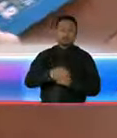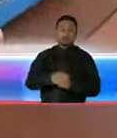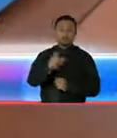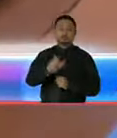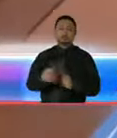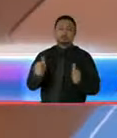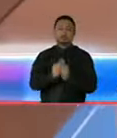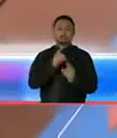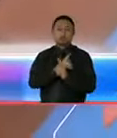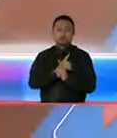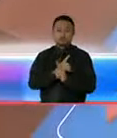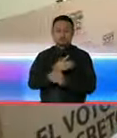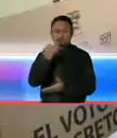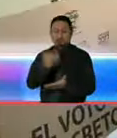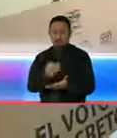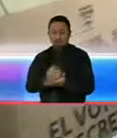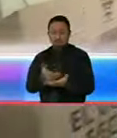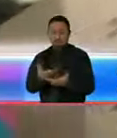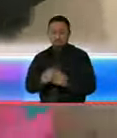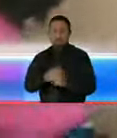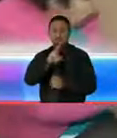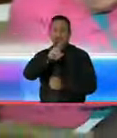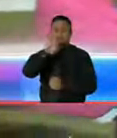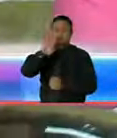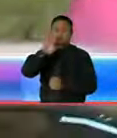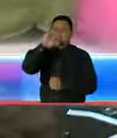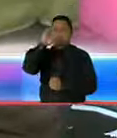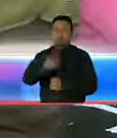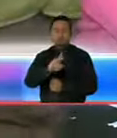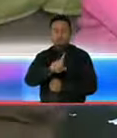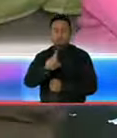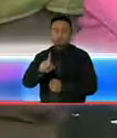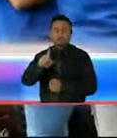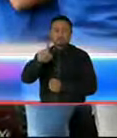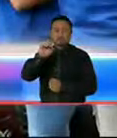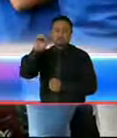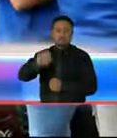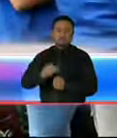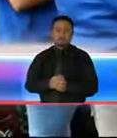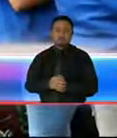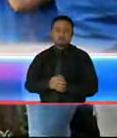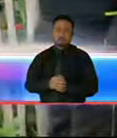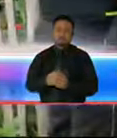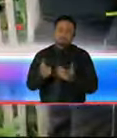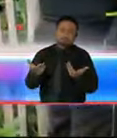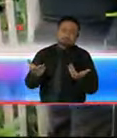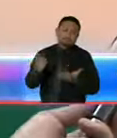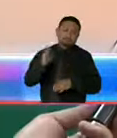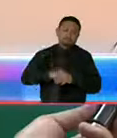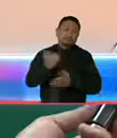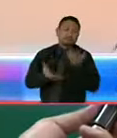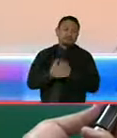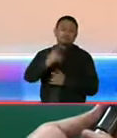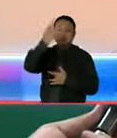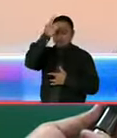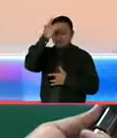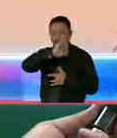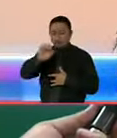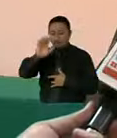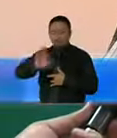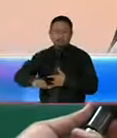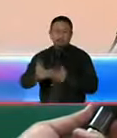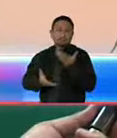con discapacidad se logró bajar del 24 al 21%. El ausentismo a veces se marca por enfermedad, por su condición de